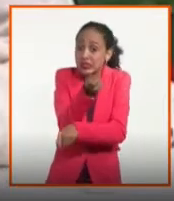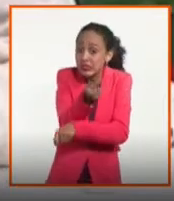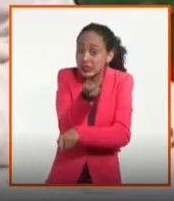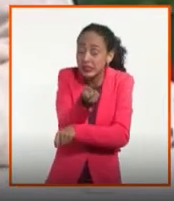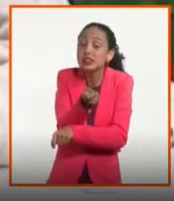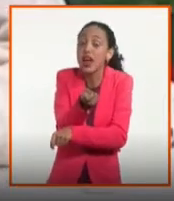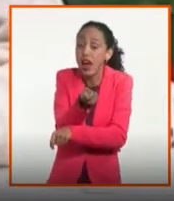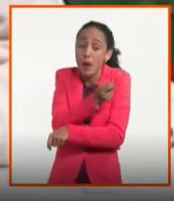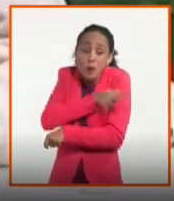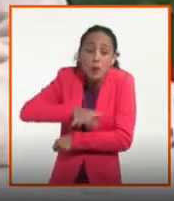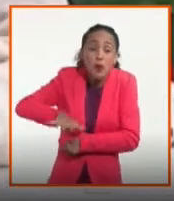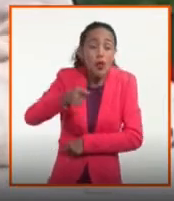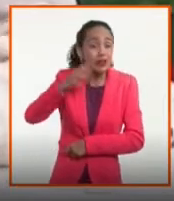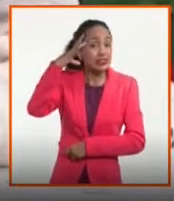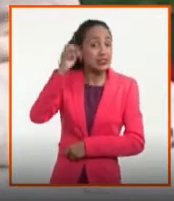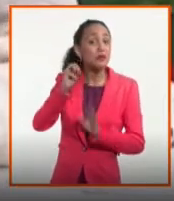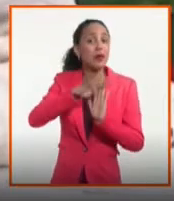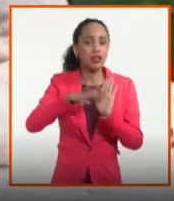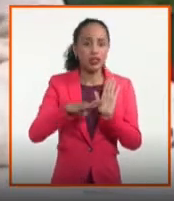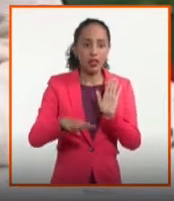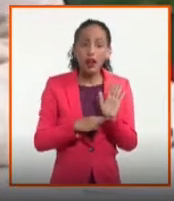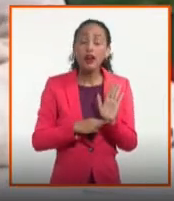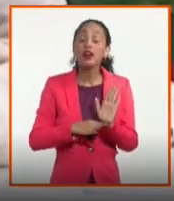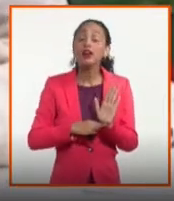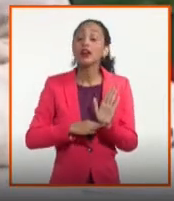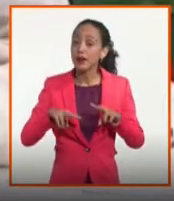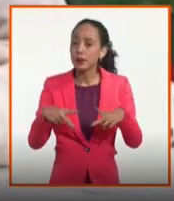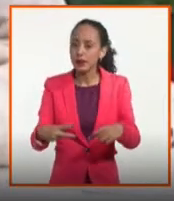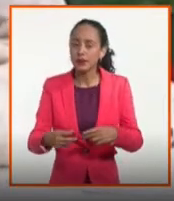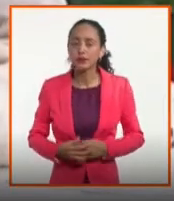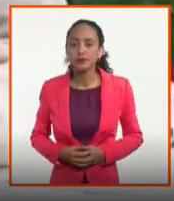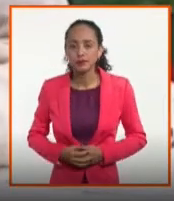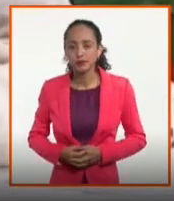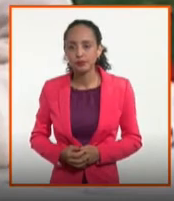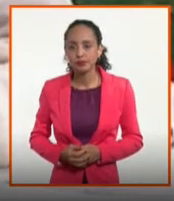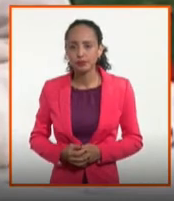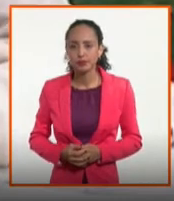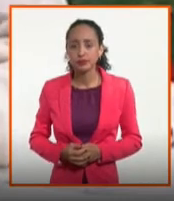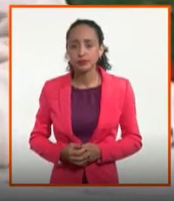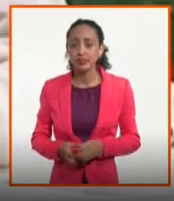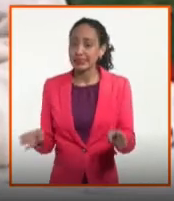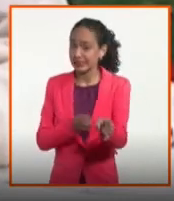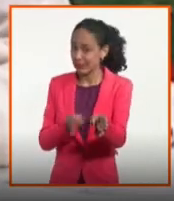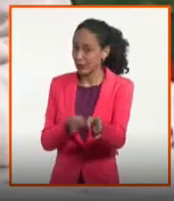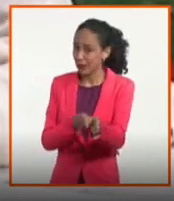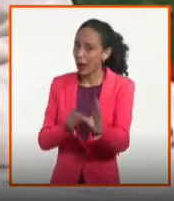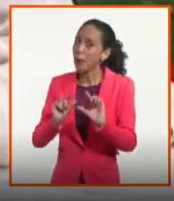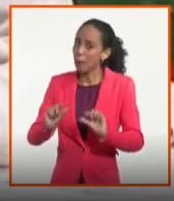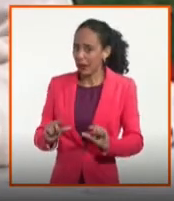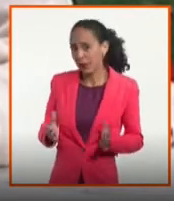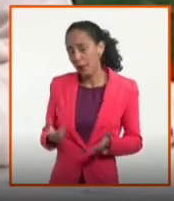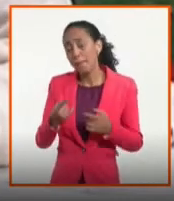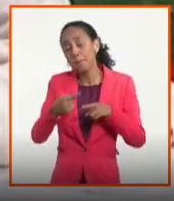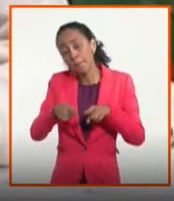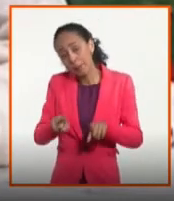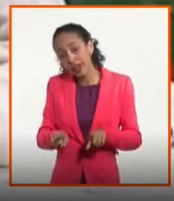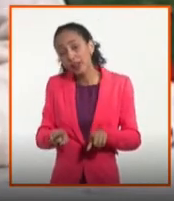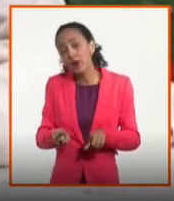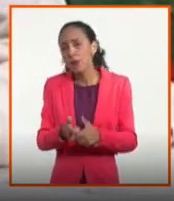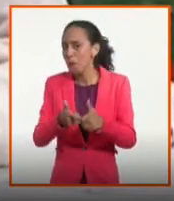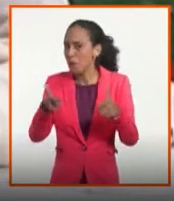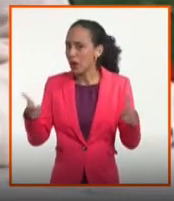eso fue importante bueno un indisciplinado dos son los menos siempre y hay que asumirlo de verdad pero la mayoría del pueblo